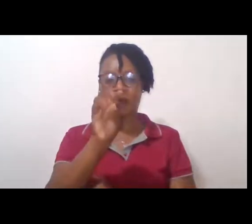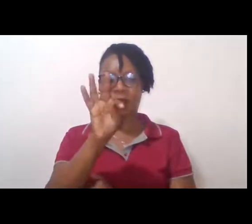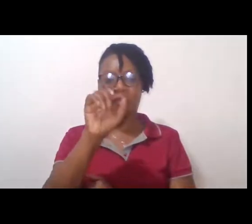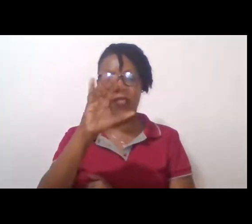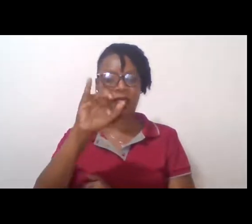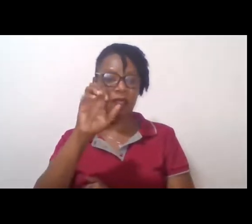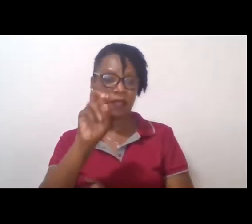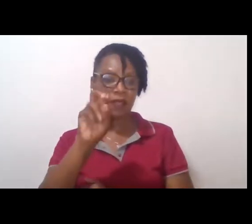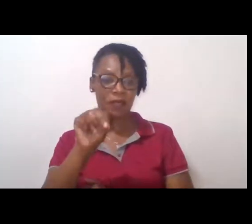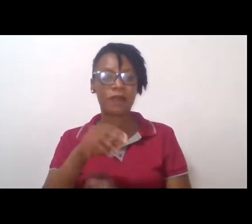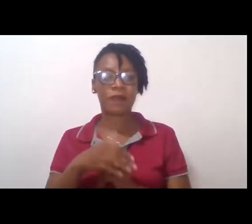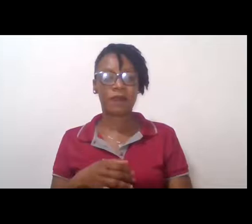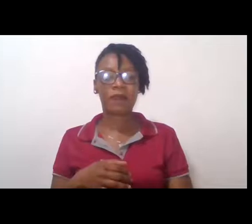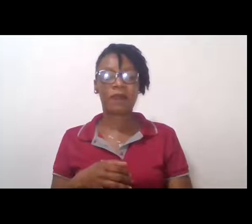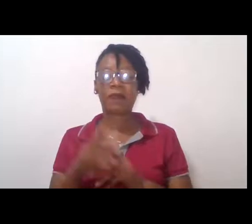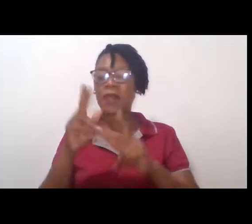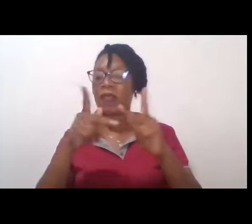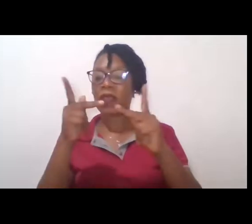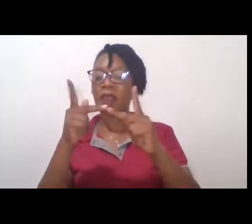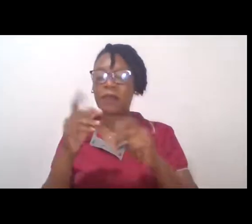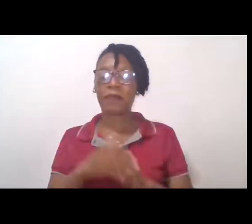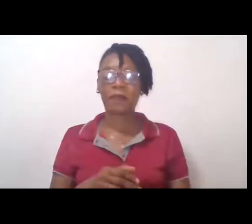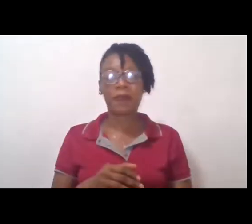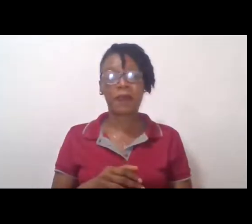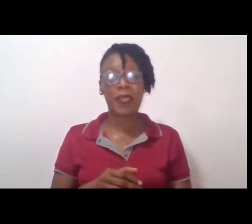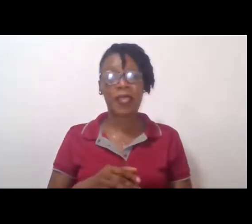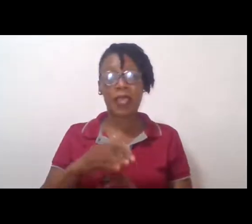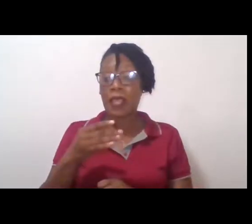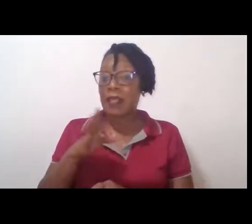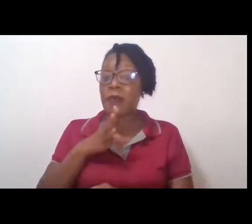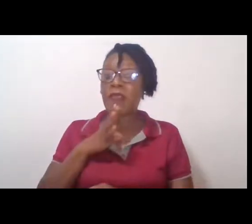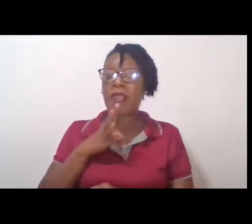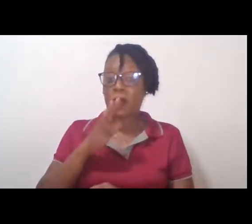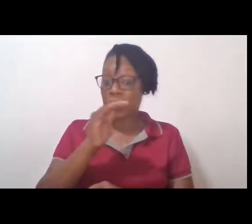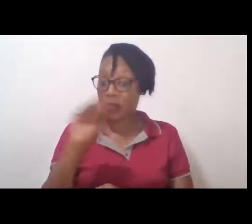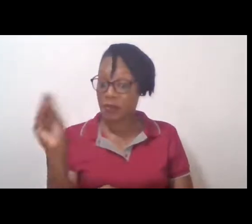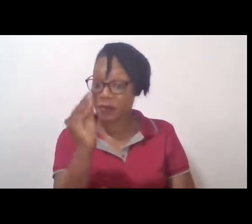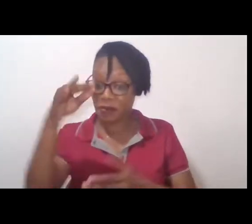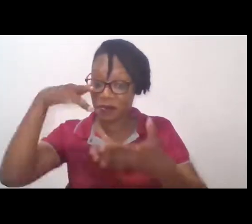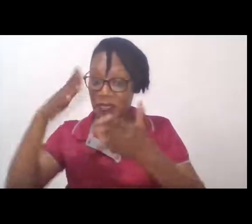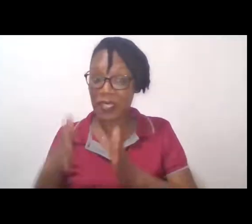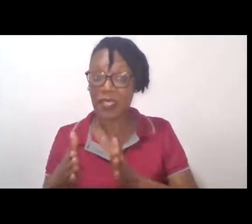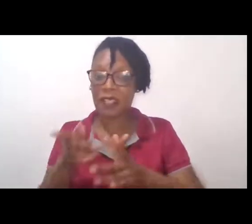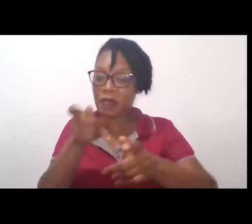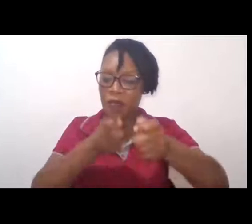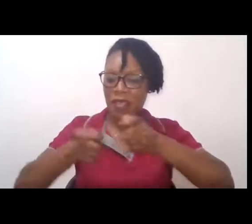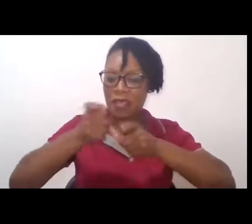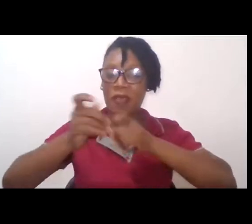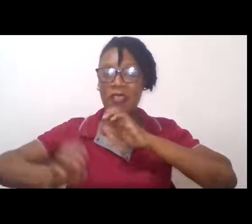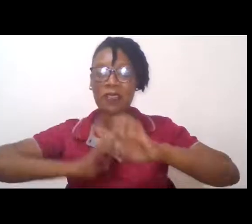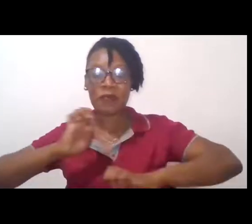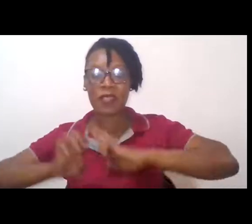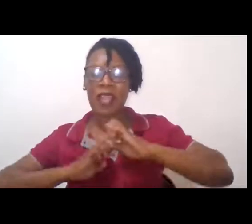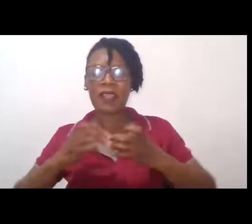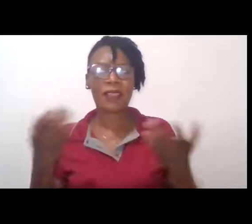estamos, alta dotación, sí. Ok, perfecto. Entonces, estamos hablando de chicos con alta dotación, estamos hablando del manejo de las emociones. ¿Será